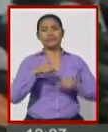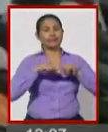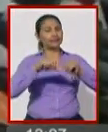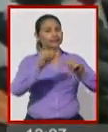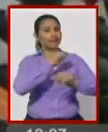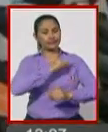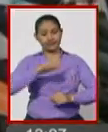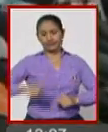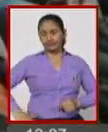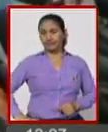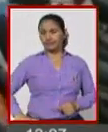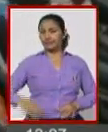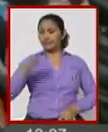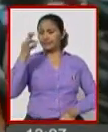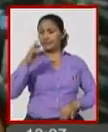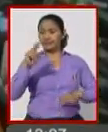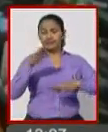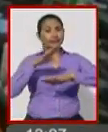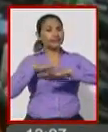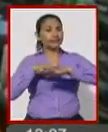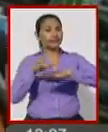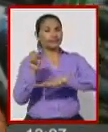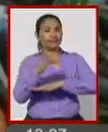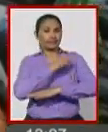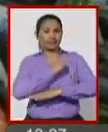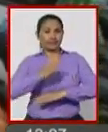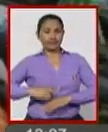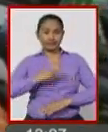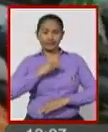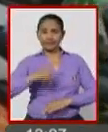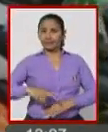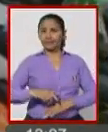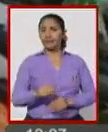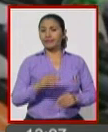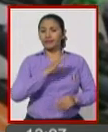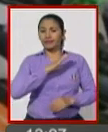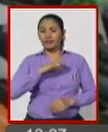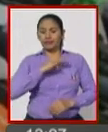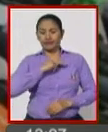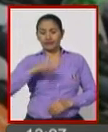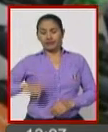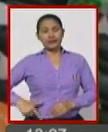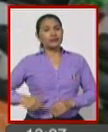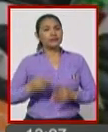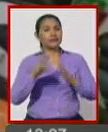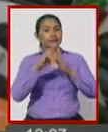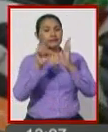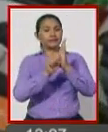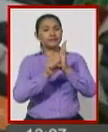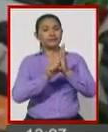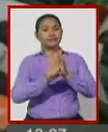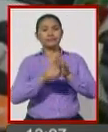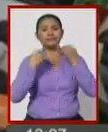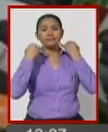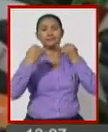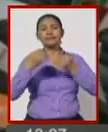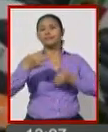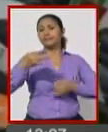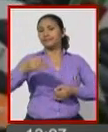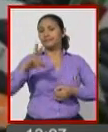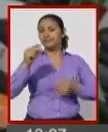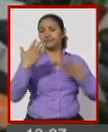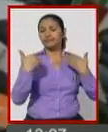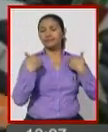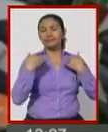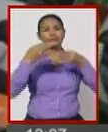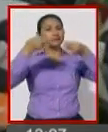alcalde. Mientras tanto, no se notifique tanto al gobierno municipal y al Consejo Municipal de la resolución emitida por el juez cautelar, no vamos a